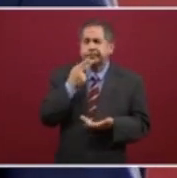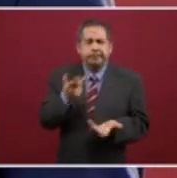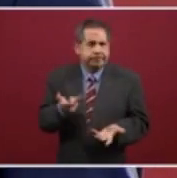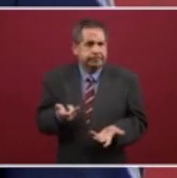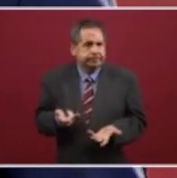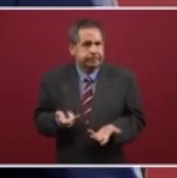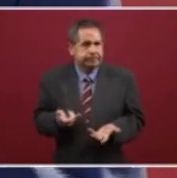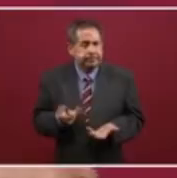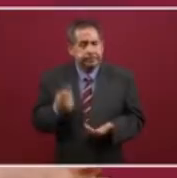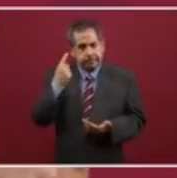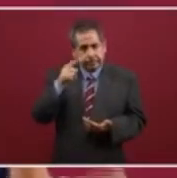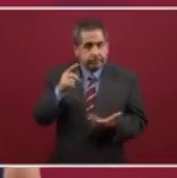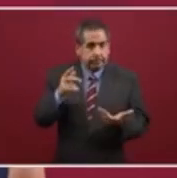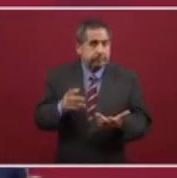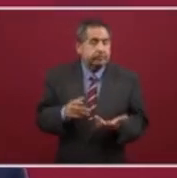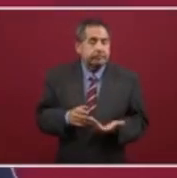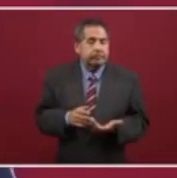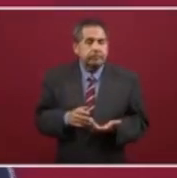va a